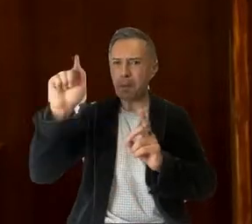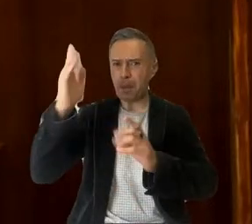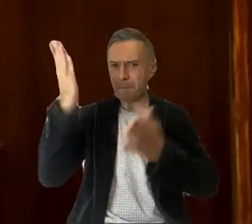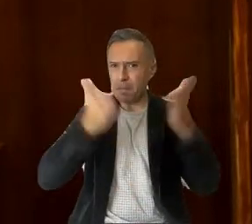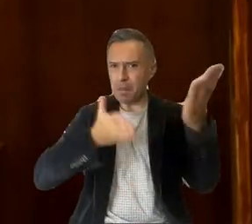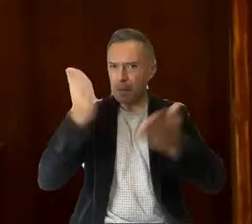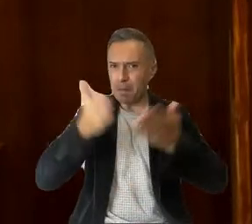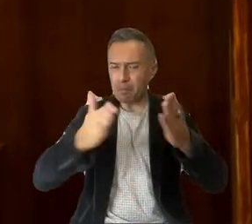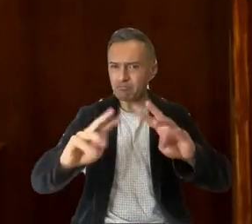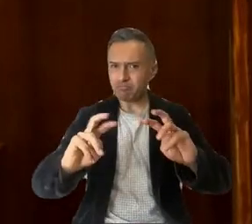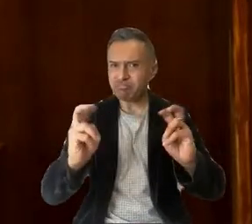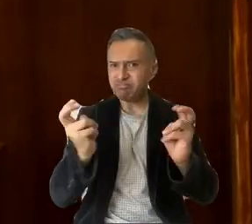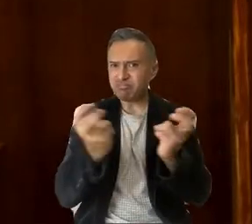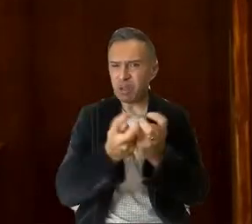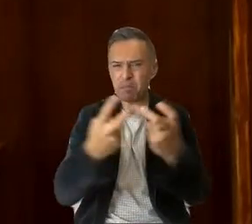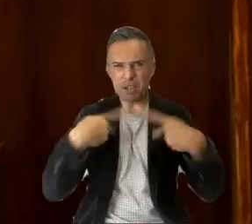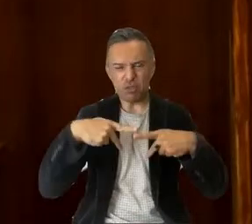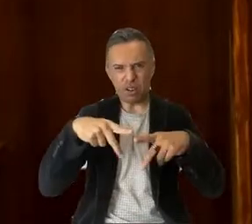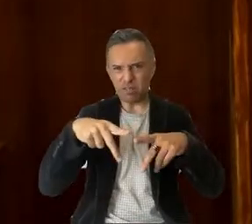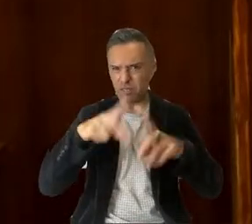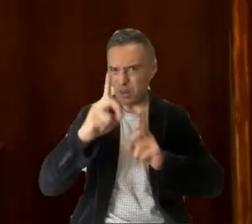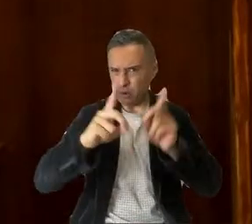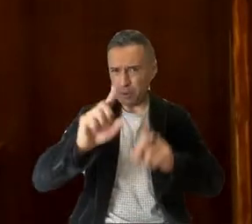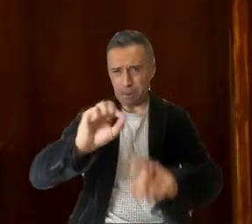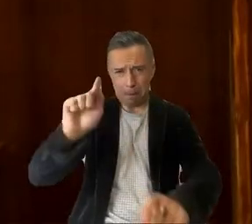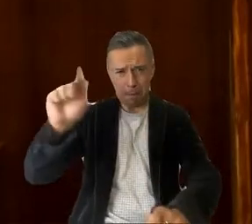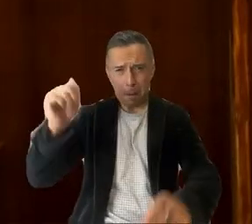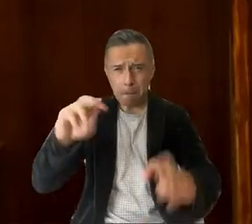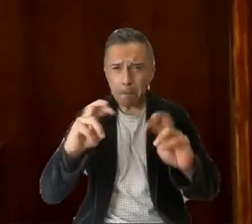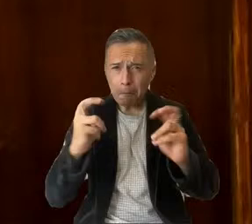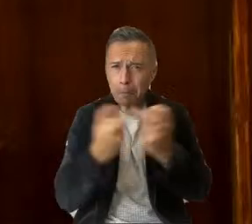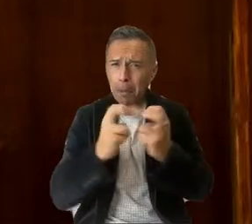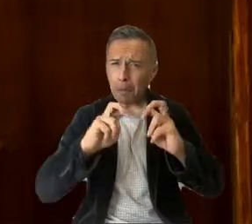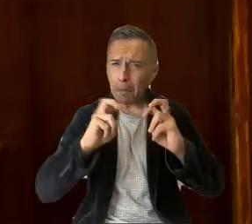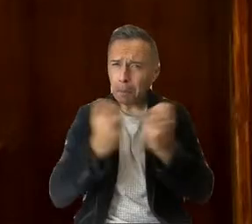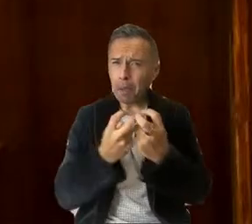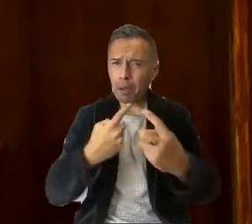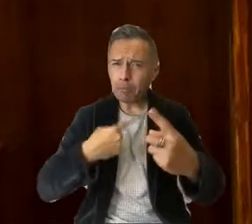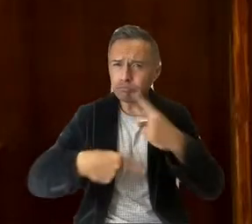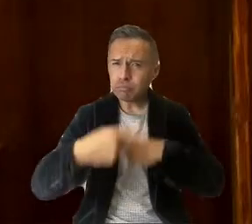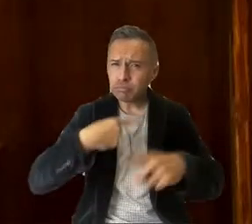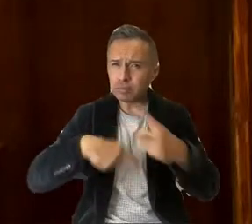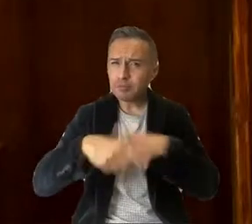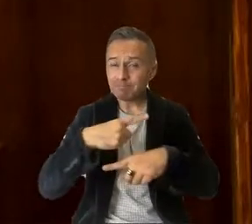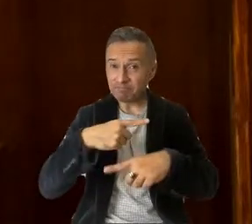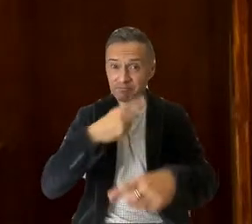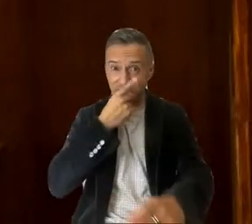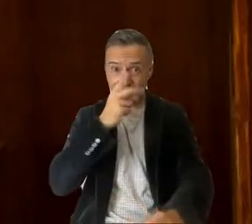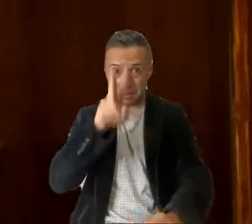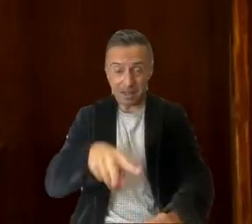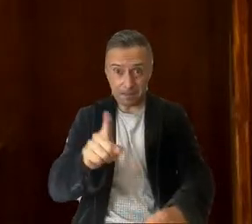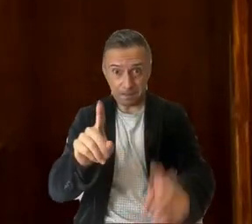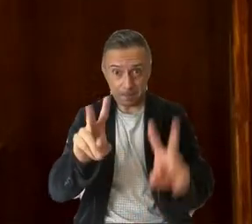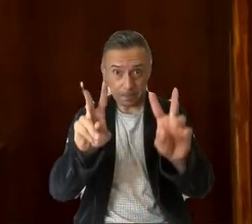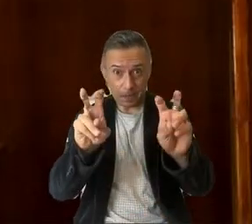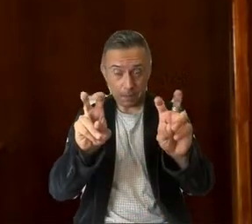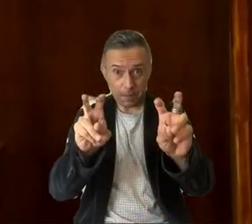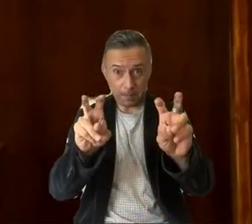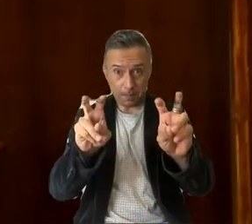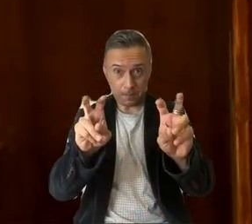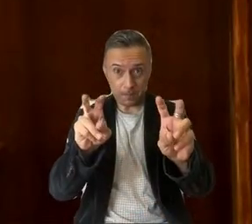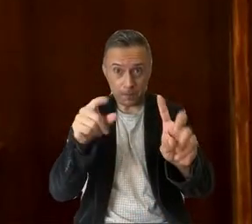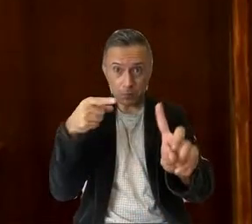como con profesionistas en el rubro. Puedo decirles que el tema, compañeras y compañeros,